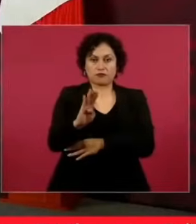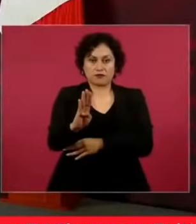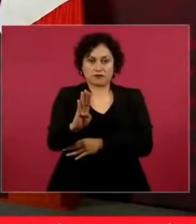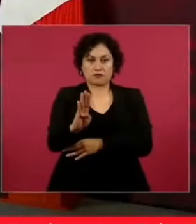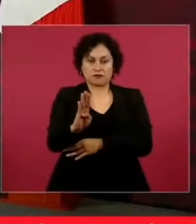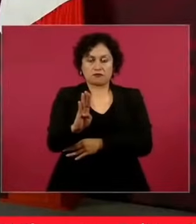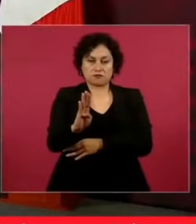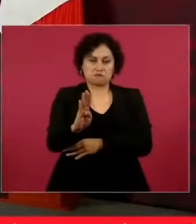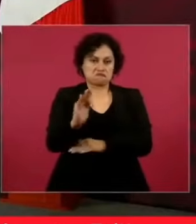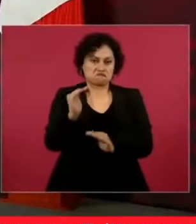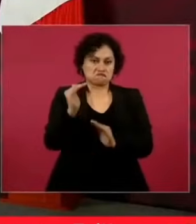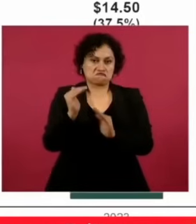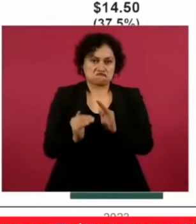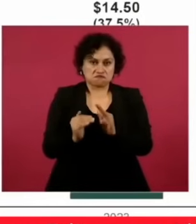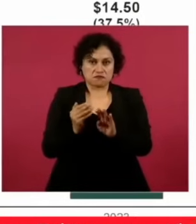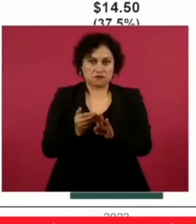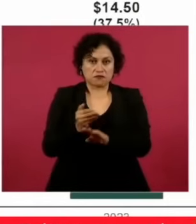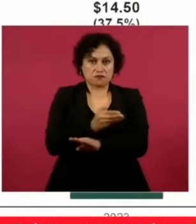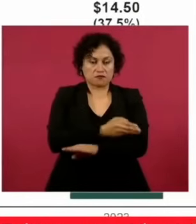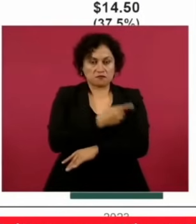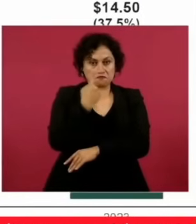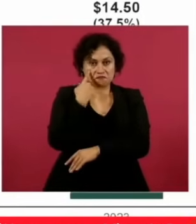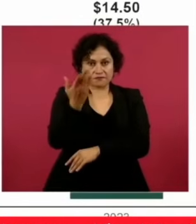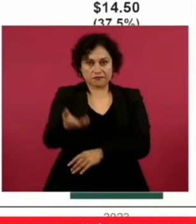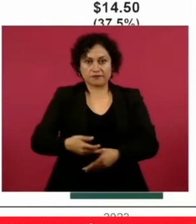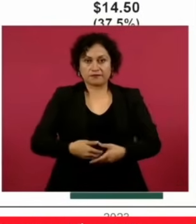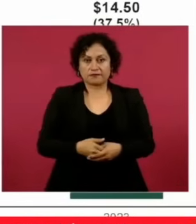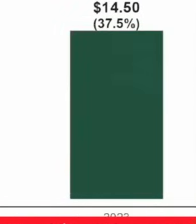que en los dos sexenios anteriores.